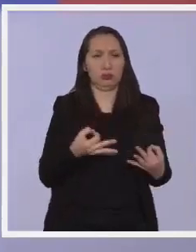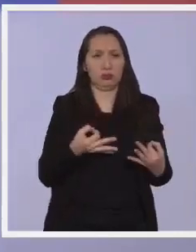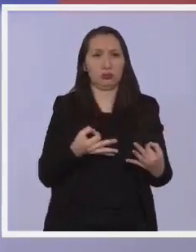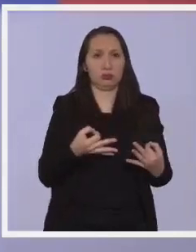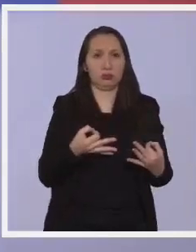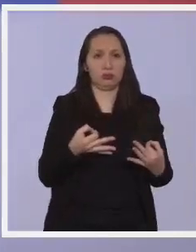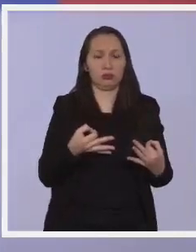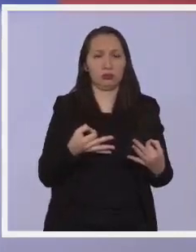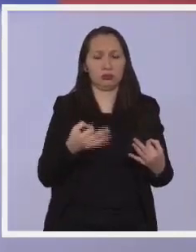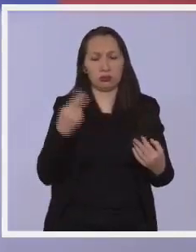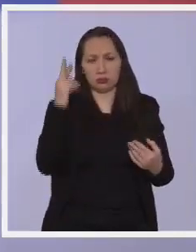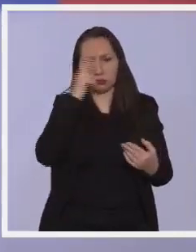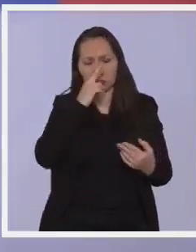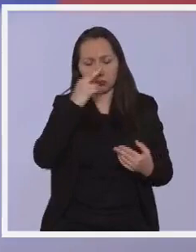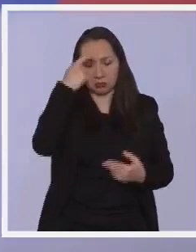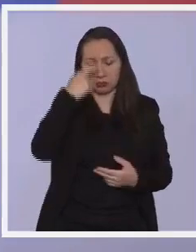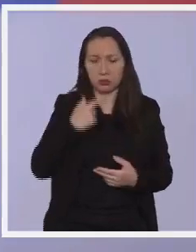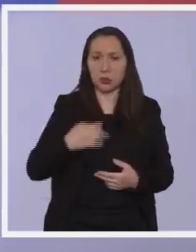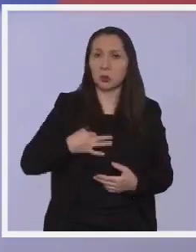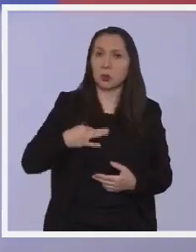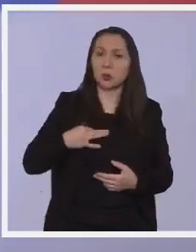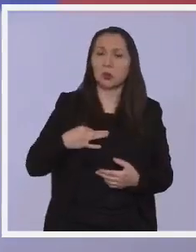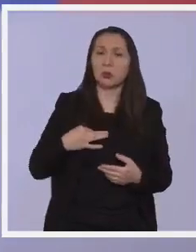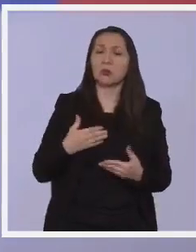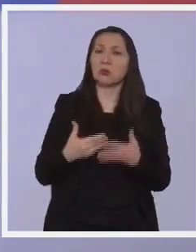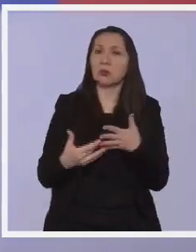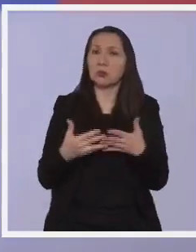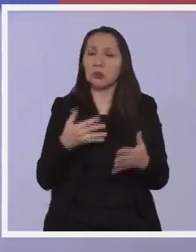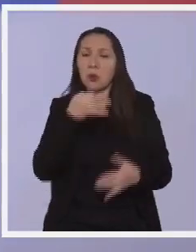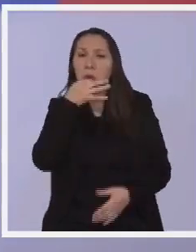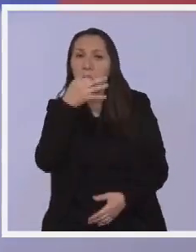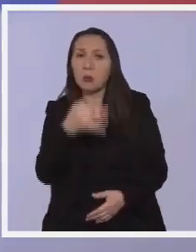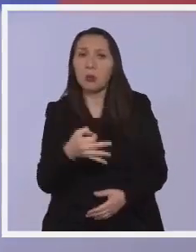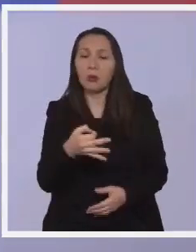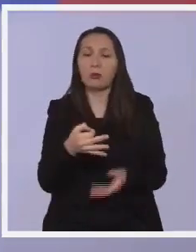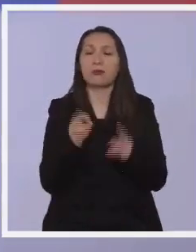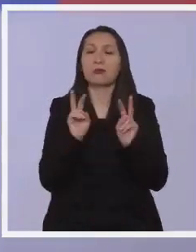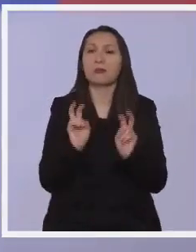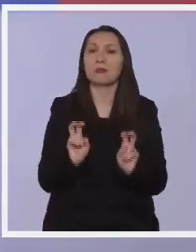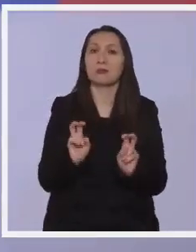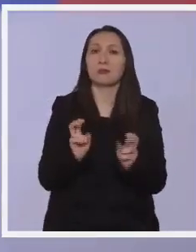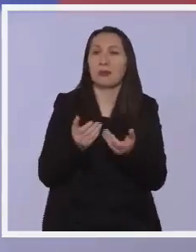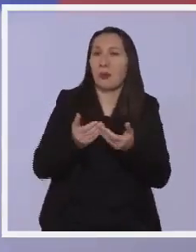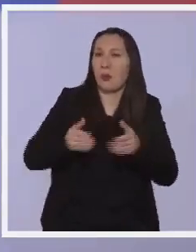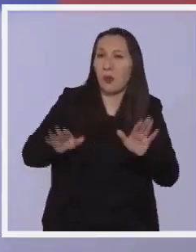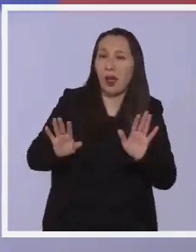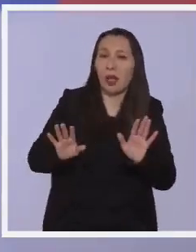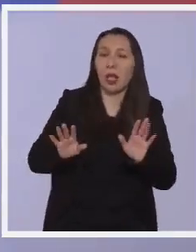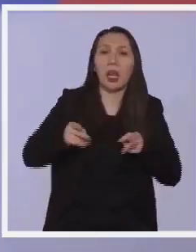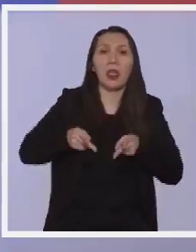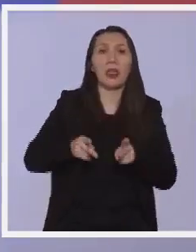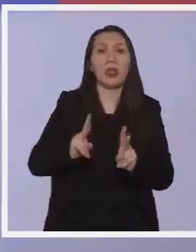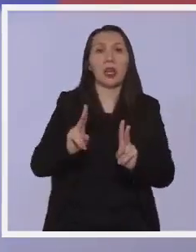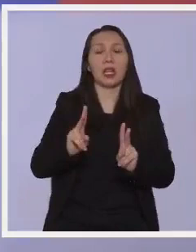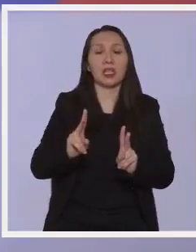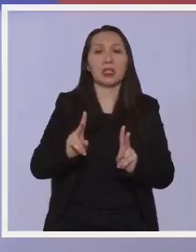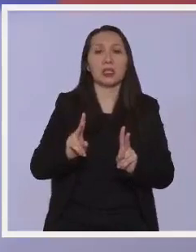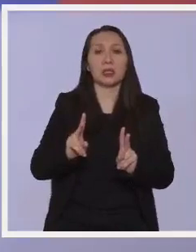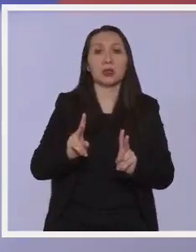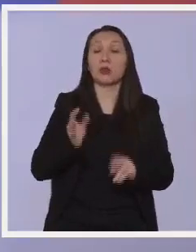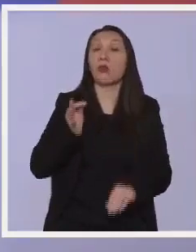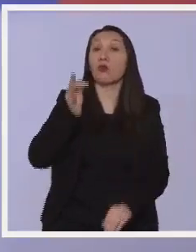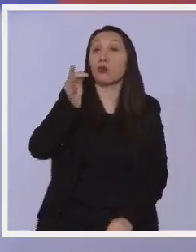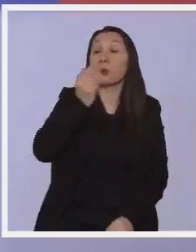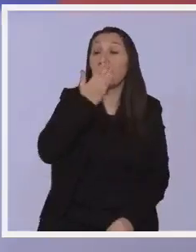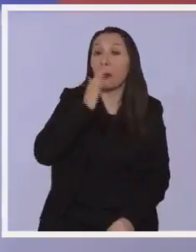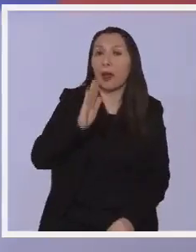muy contraintuitivo para el ciudadano común y corriente hablar de cualquier tipo de derechos o de futuro